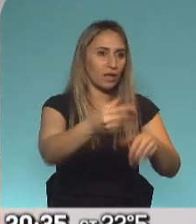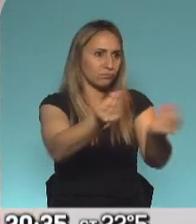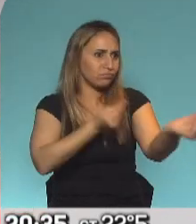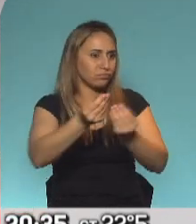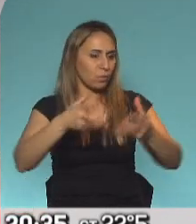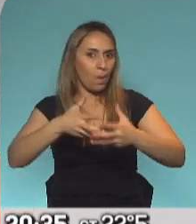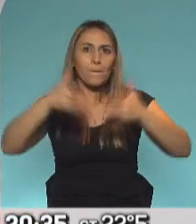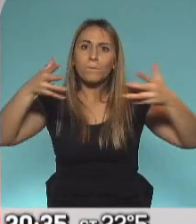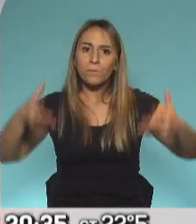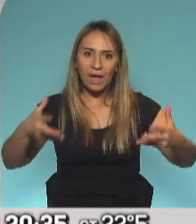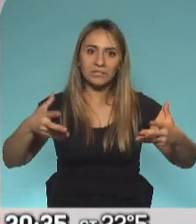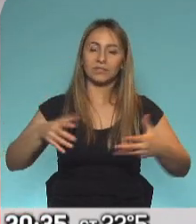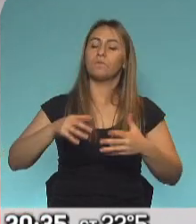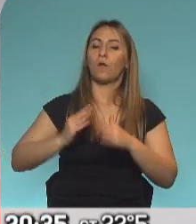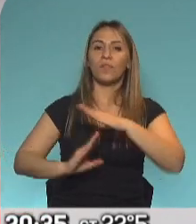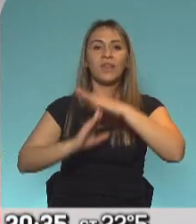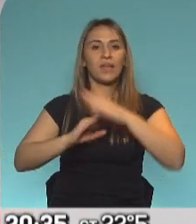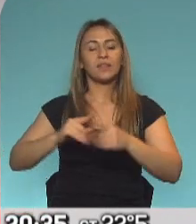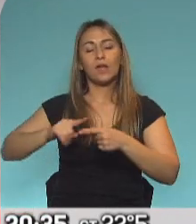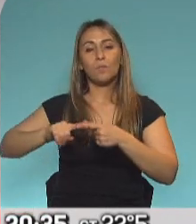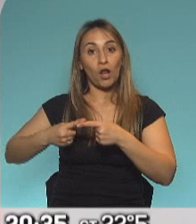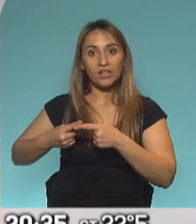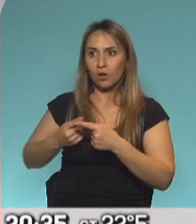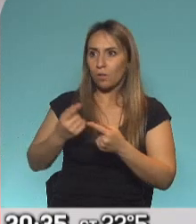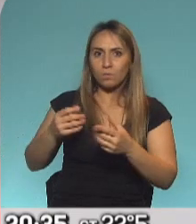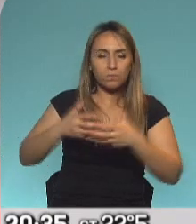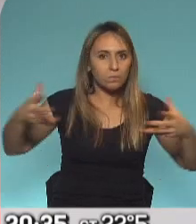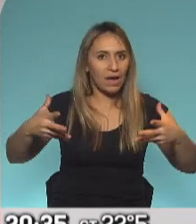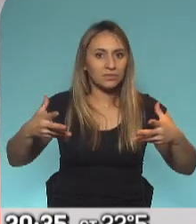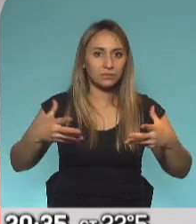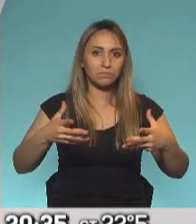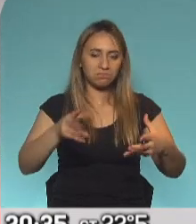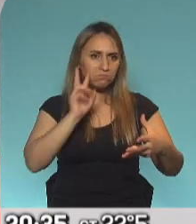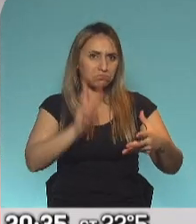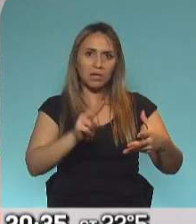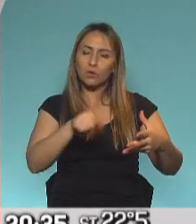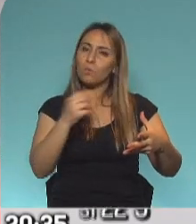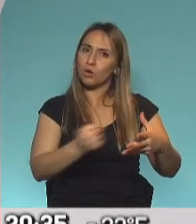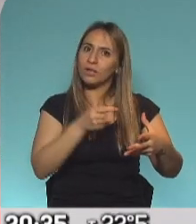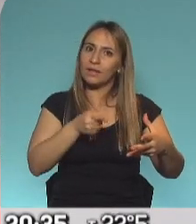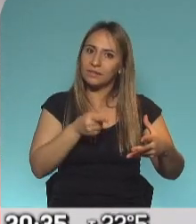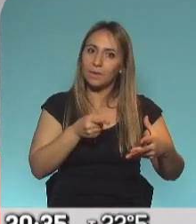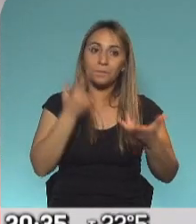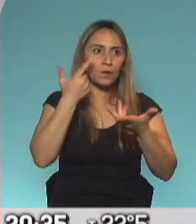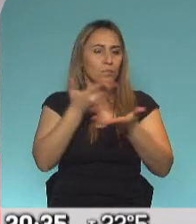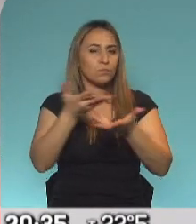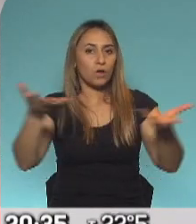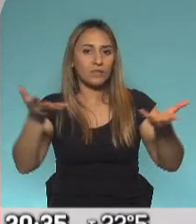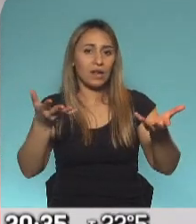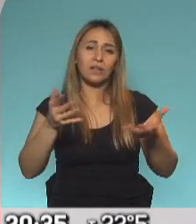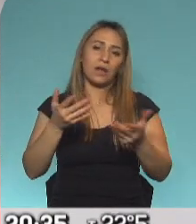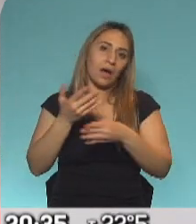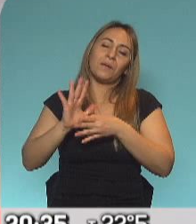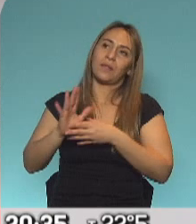base política dirigencial claramente. En ese sentido creo que era importante exhibir, a pesar de todos los palos